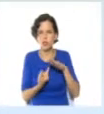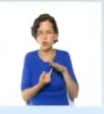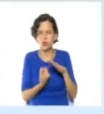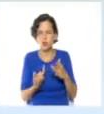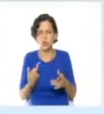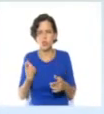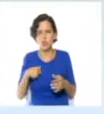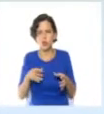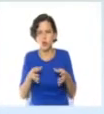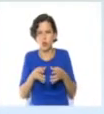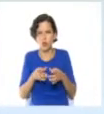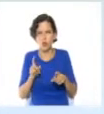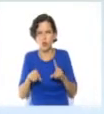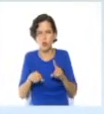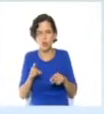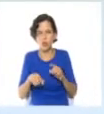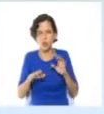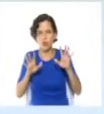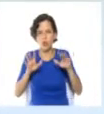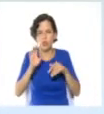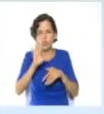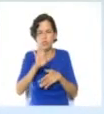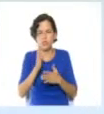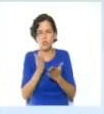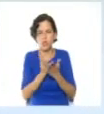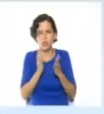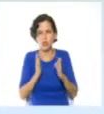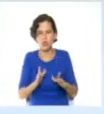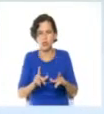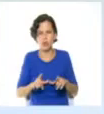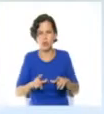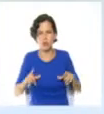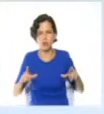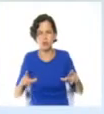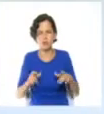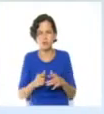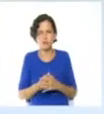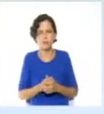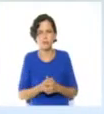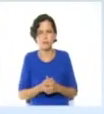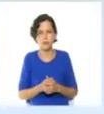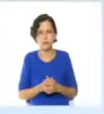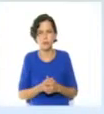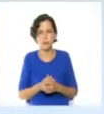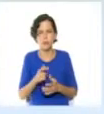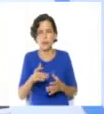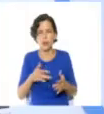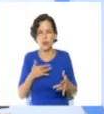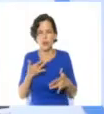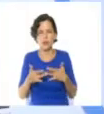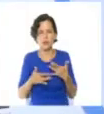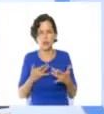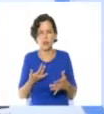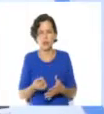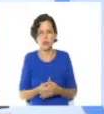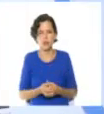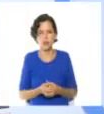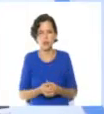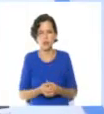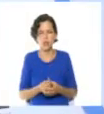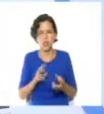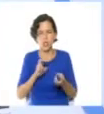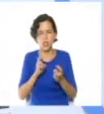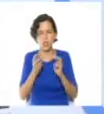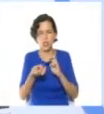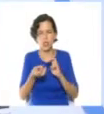de aproximadamente 15 estudiantes por salón o por aula de clase. Vamos a las actividades.